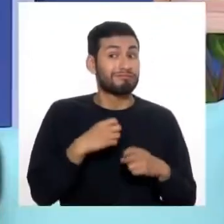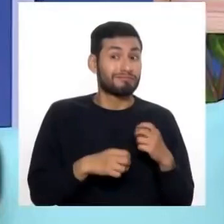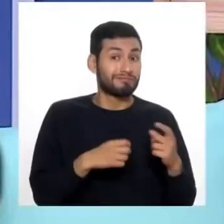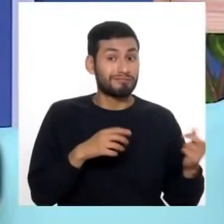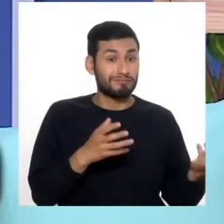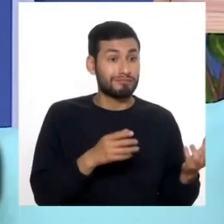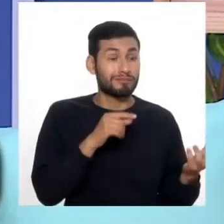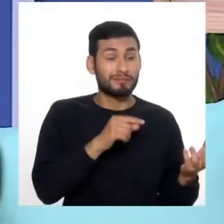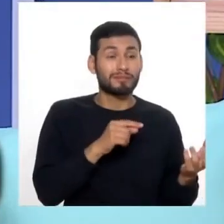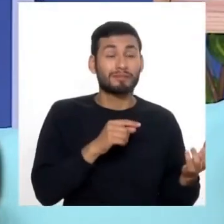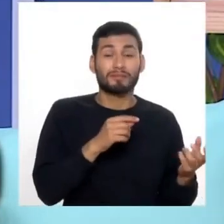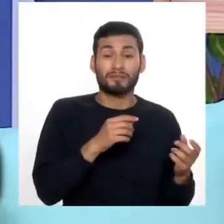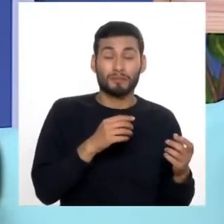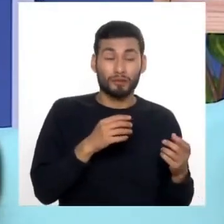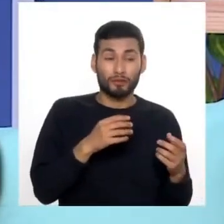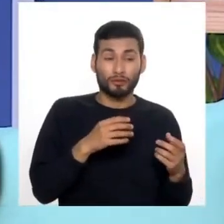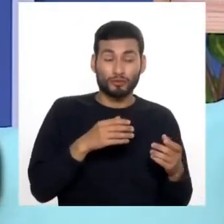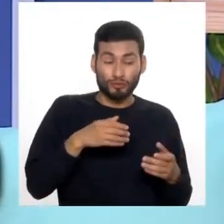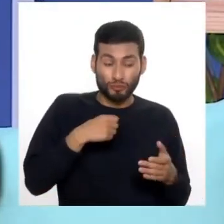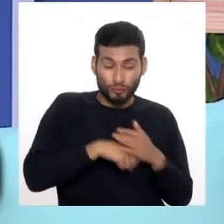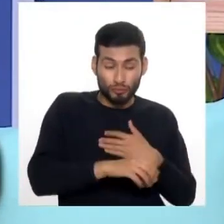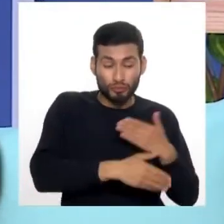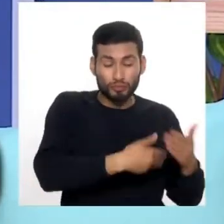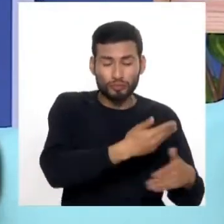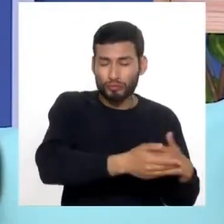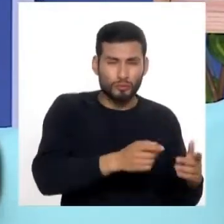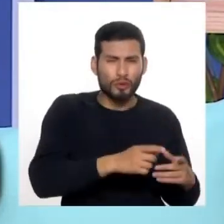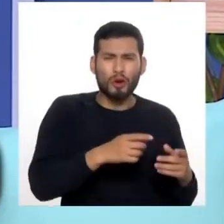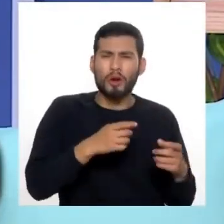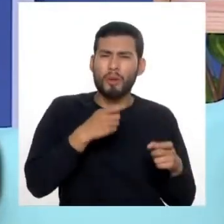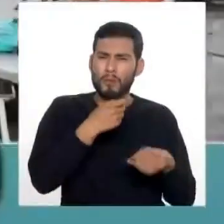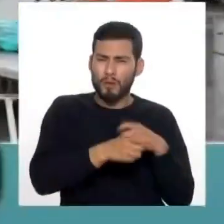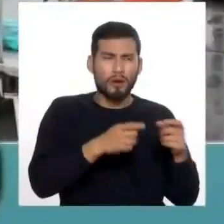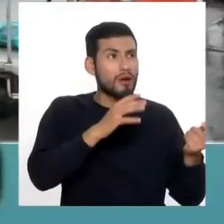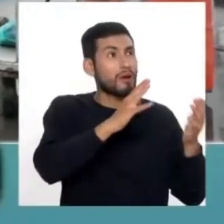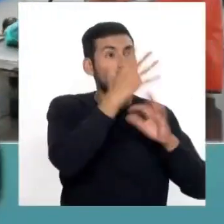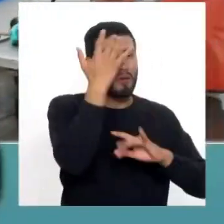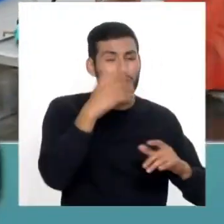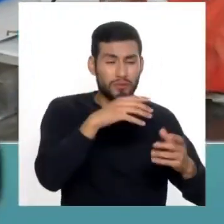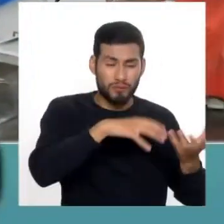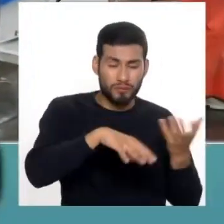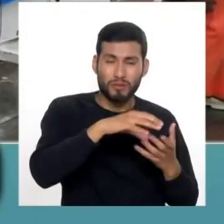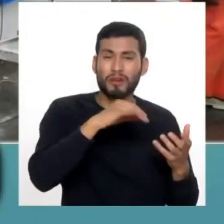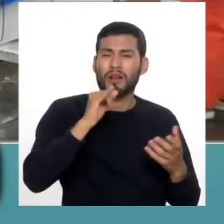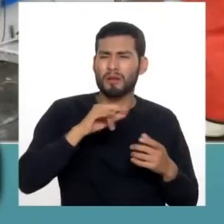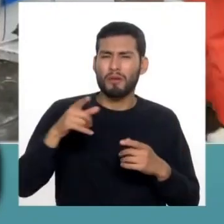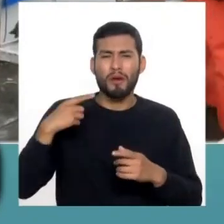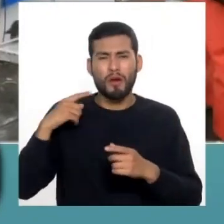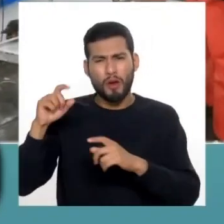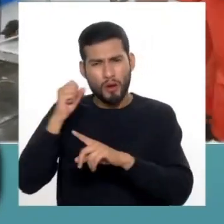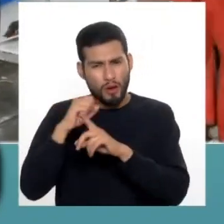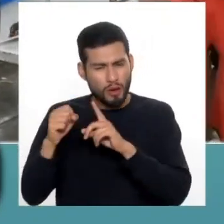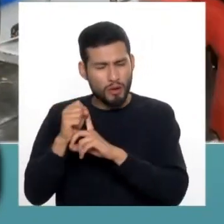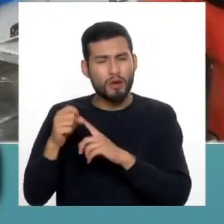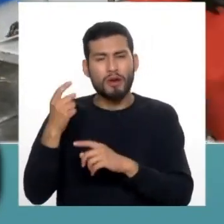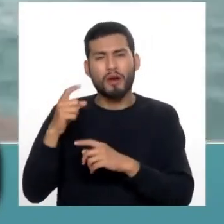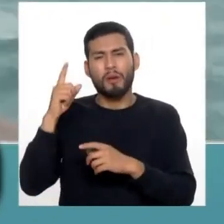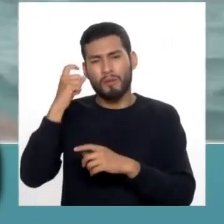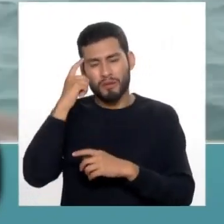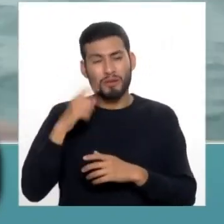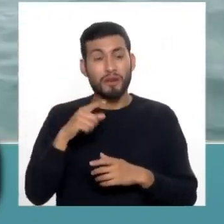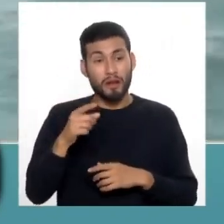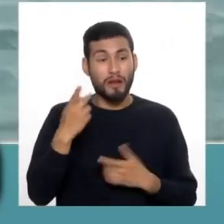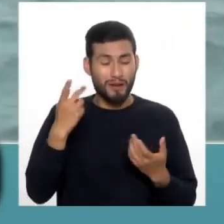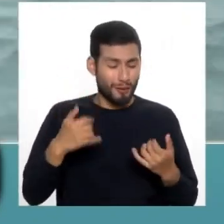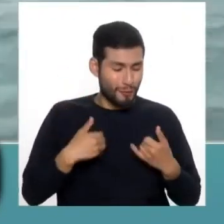digamos, biológicos, sino también sociales y políticos, ¿no es así? Hay una captura de juveniles, hay